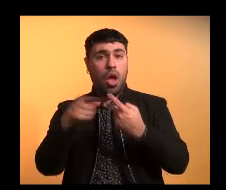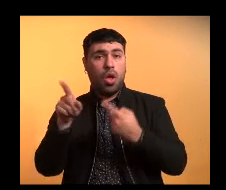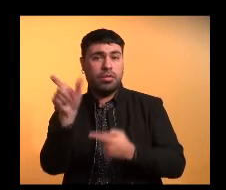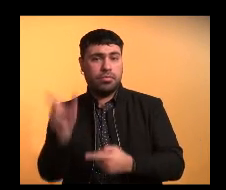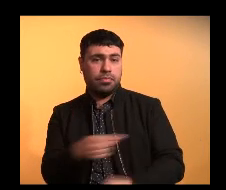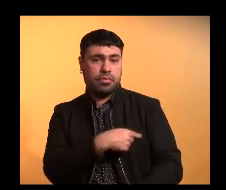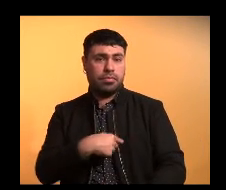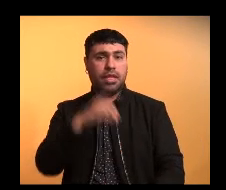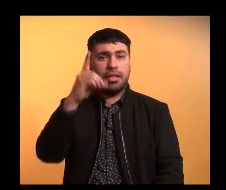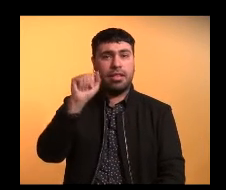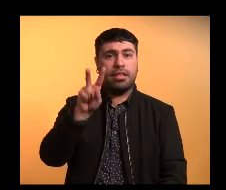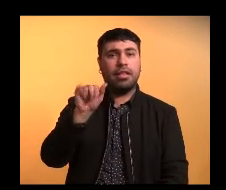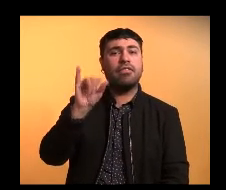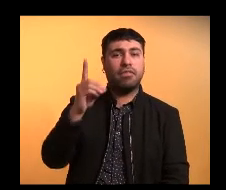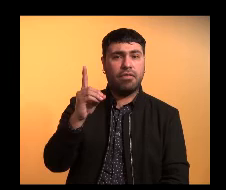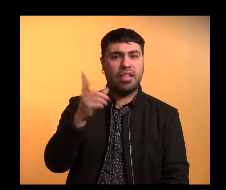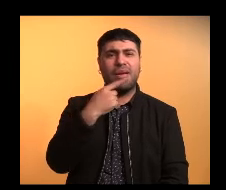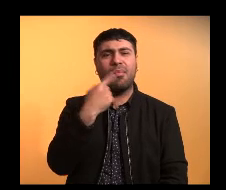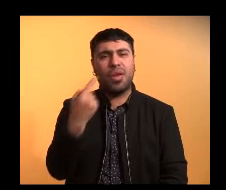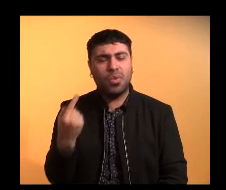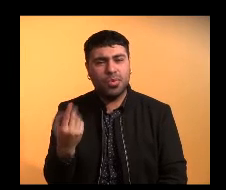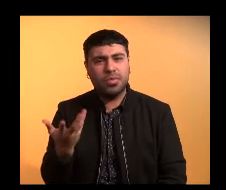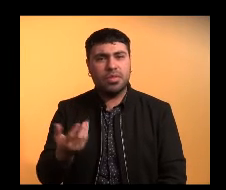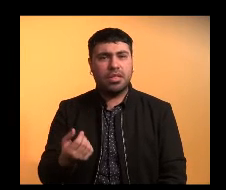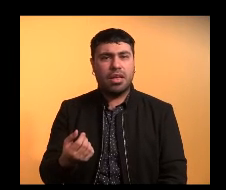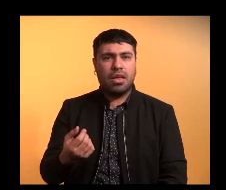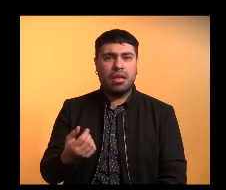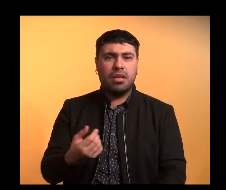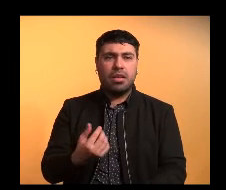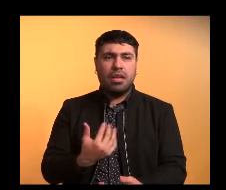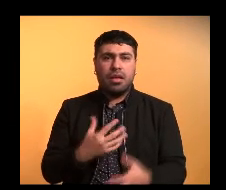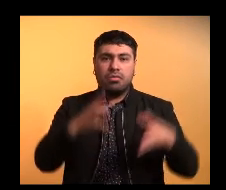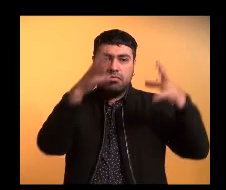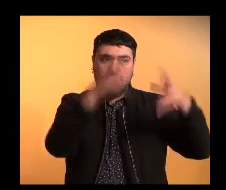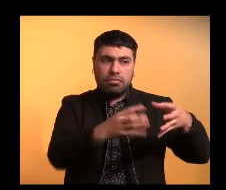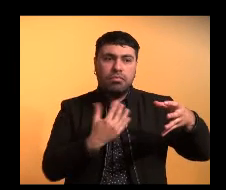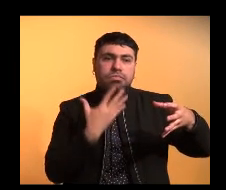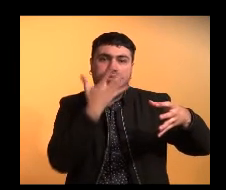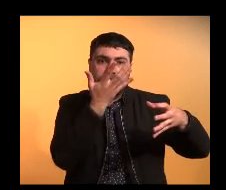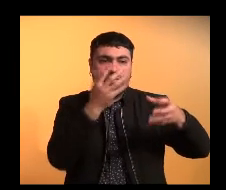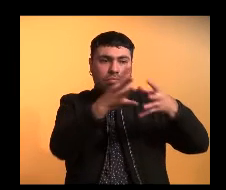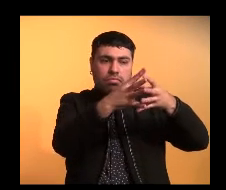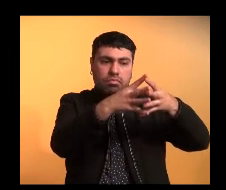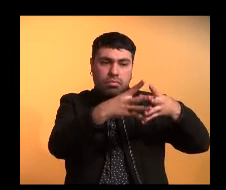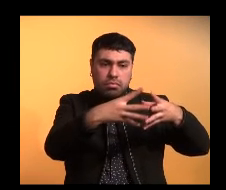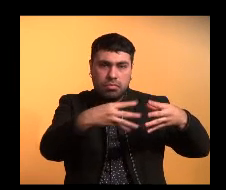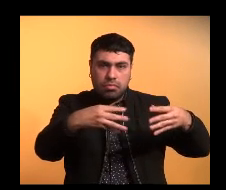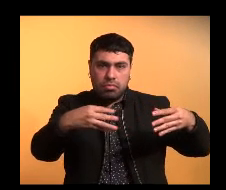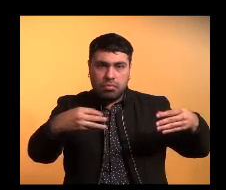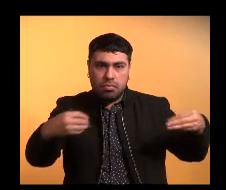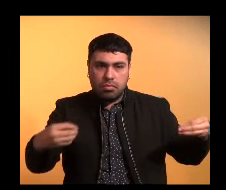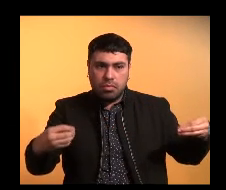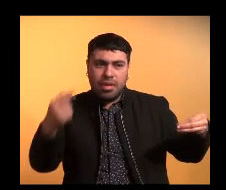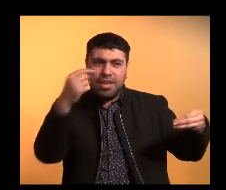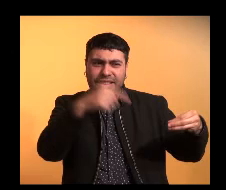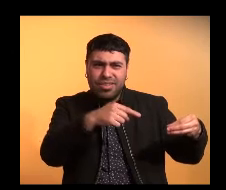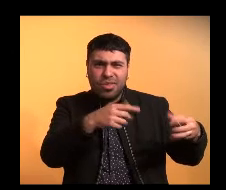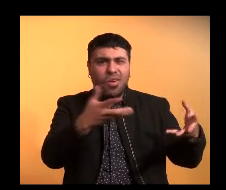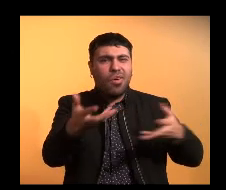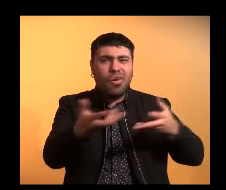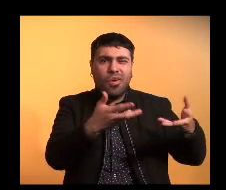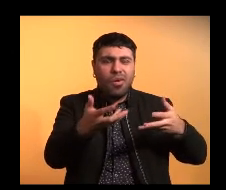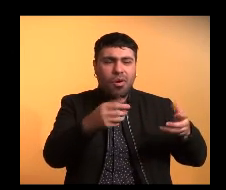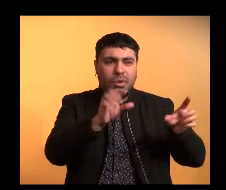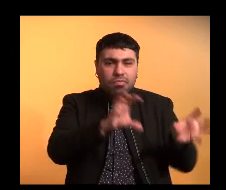algún efecto con la pérdida de hielo en la población de las algas. Nos contabas tú que efectivamente hay un